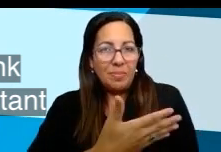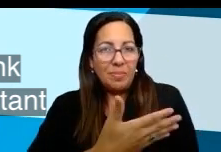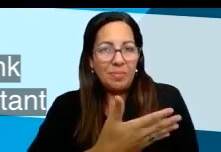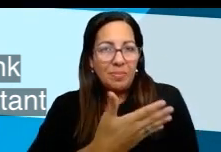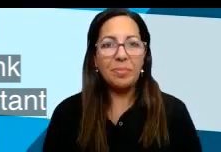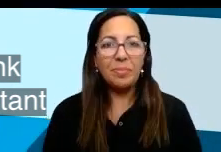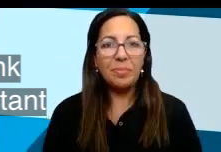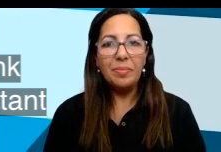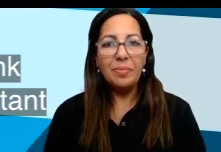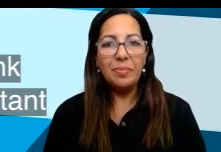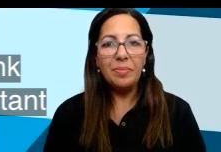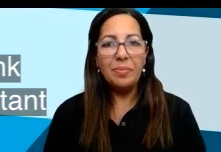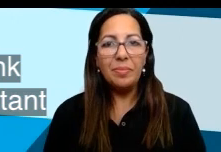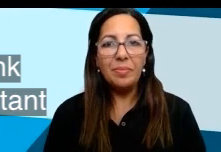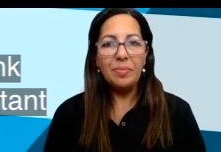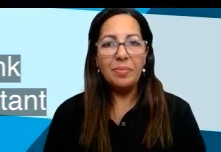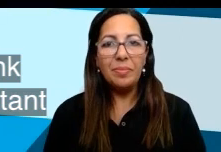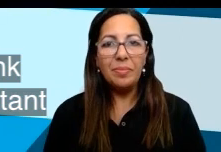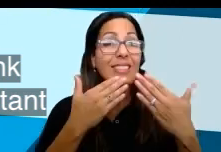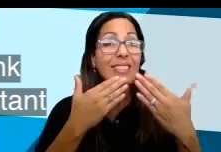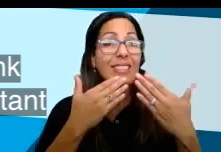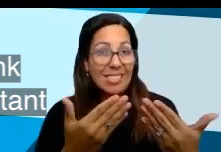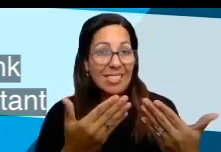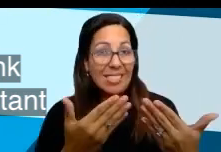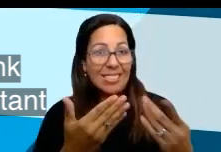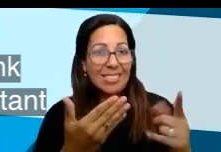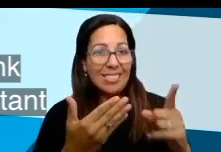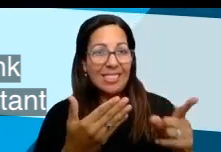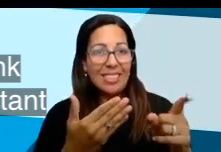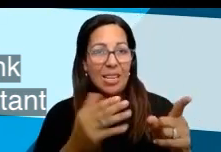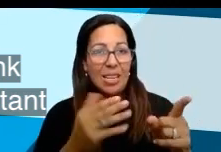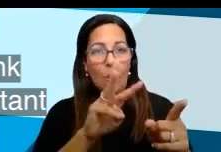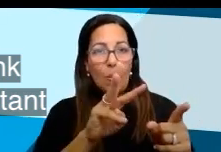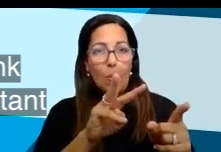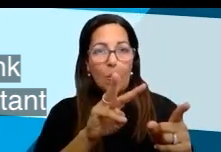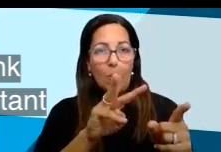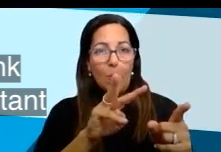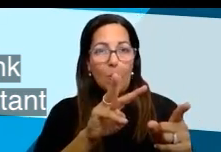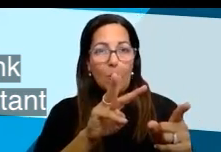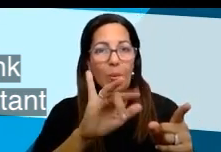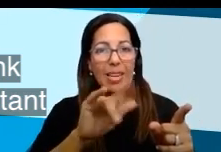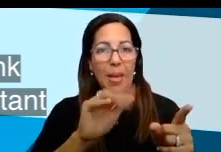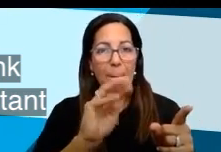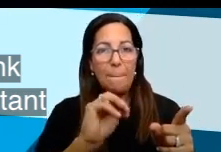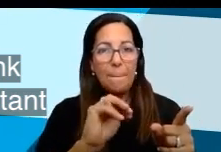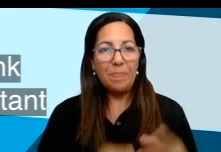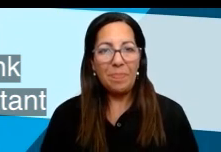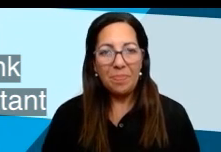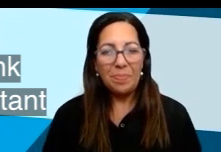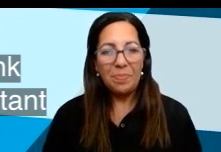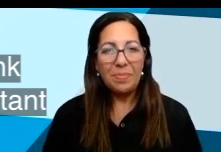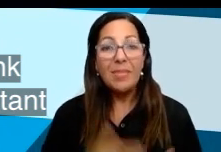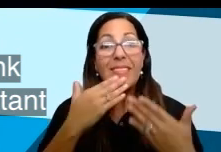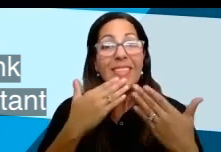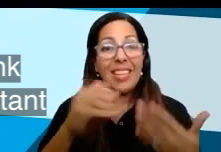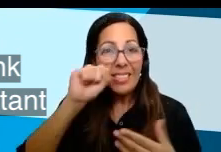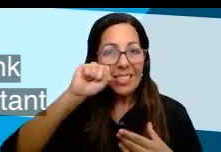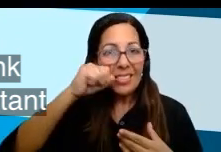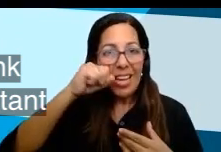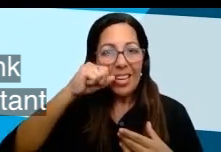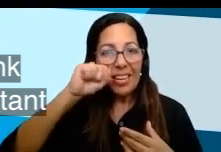primero dando las gracias al licenciado William Río, agradecido también de Sara por nuestro